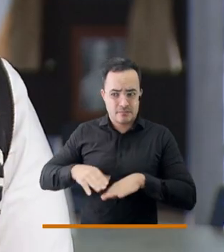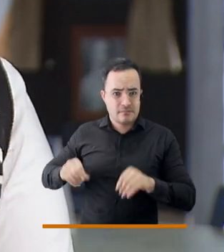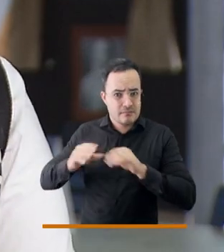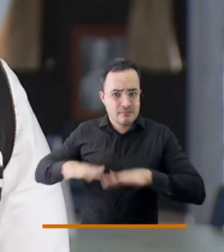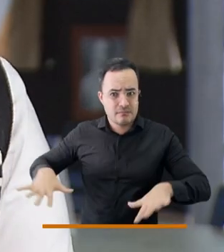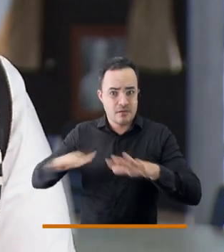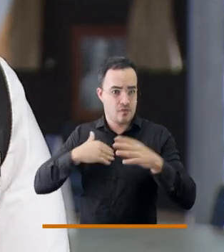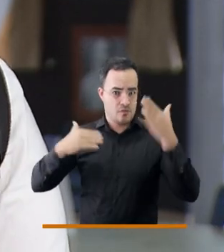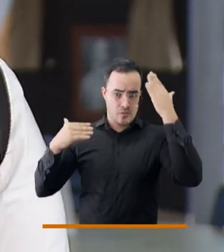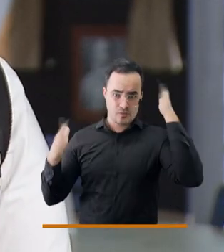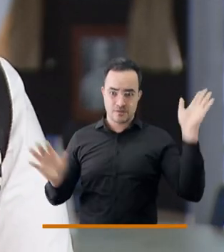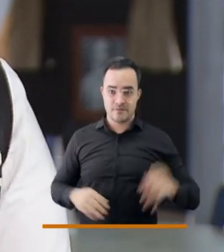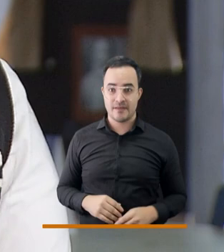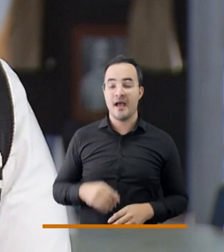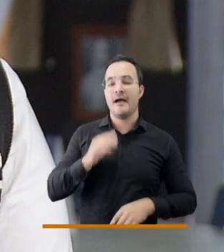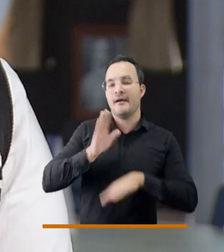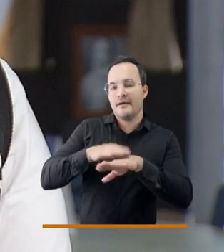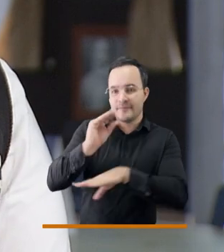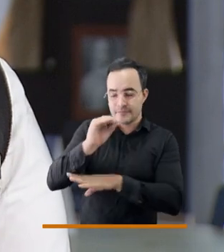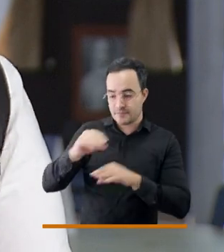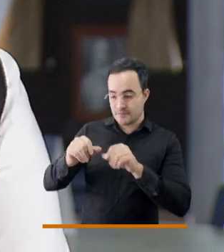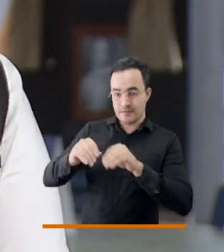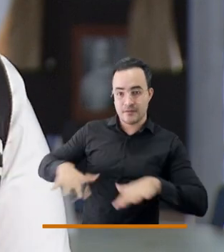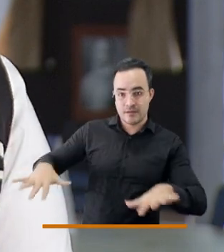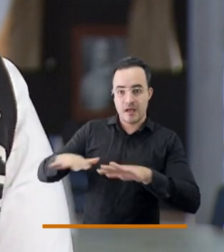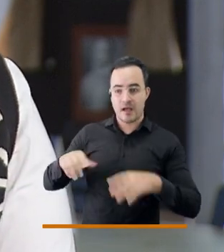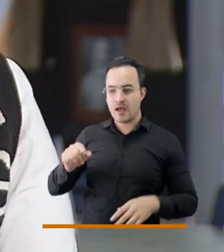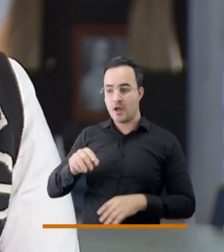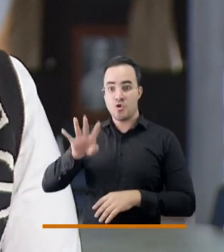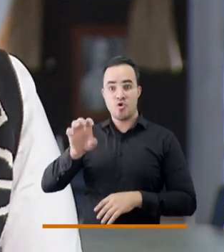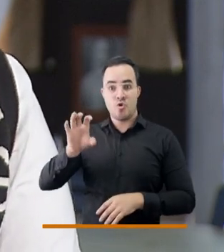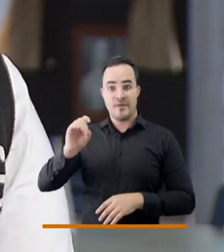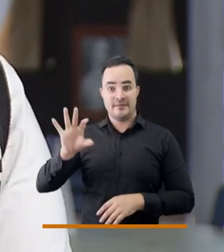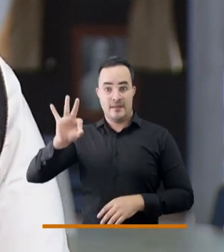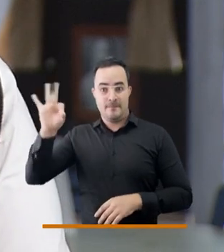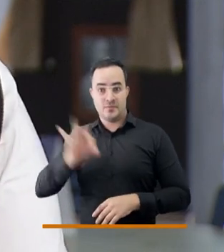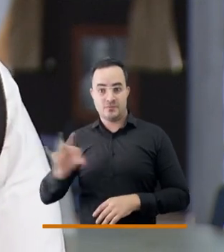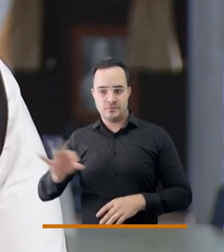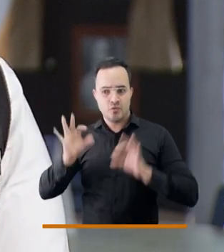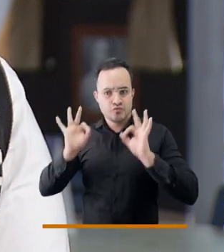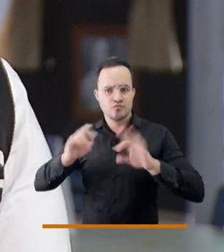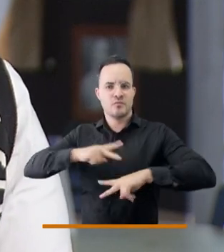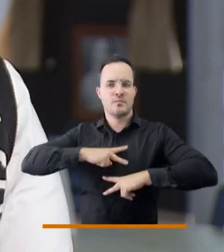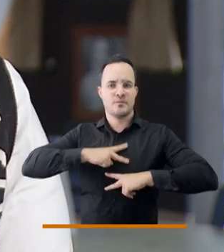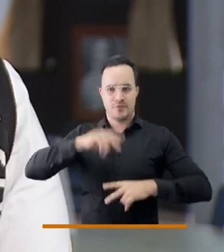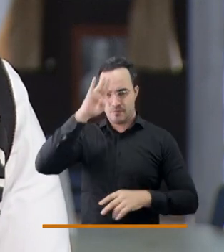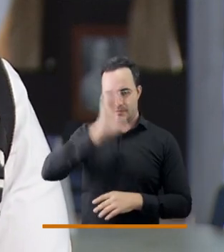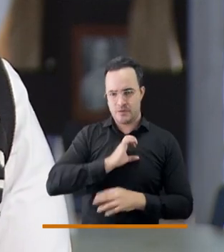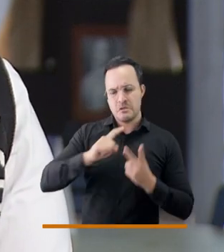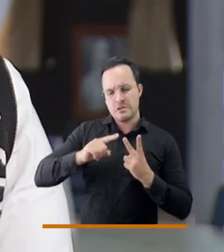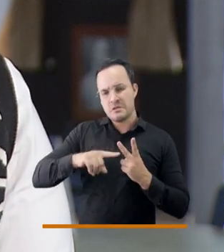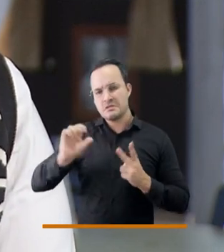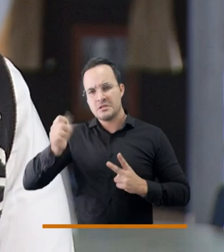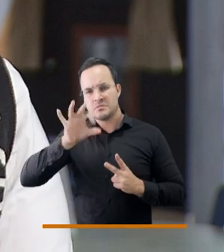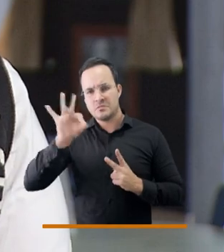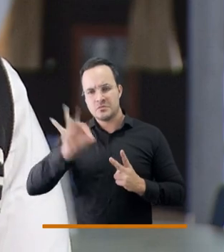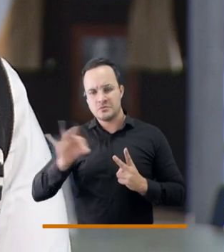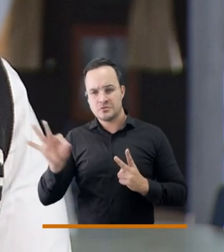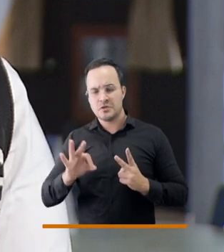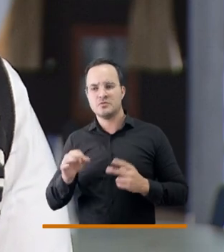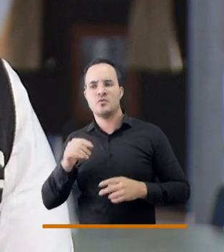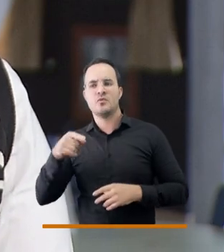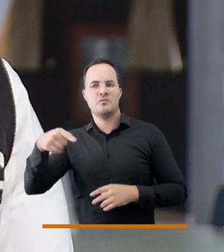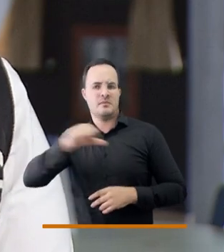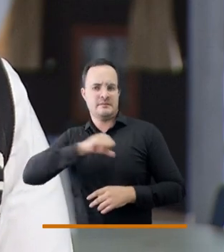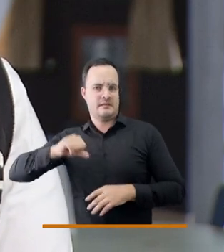ese lote, el 90% pertenece a la policía y pertenece al municipio, y el 10% a un privado. Entiendo que